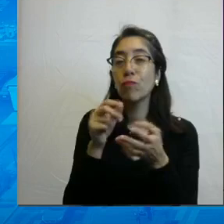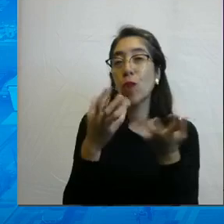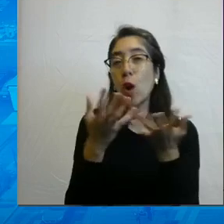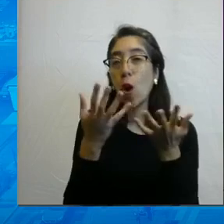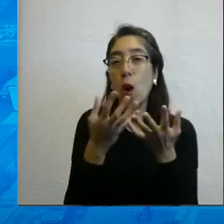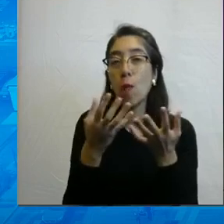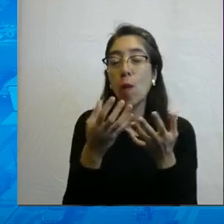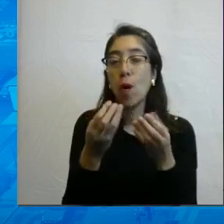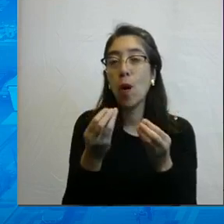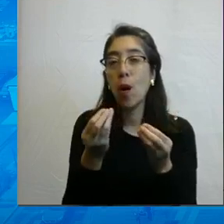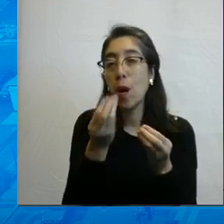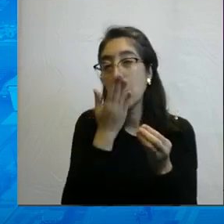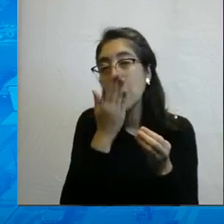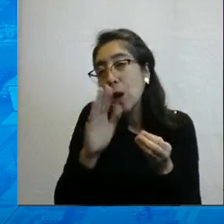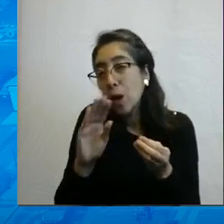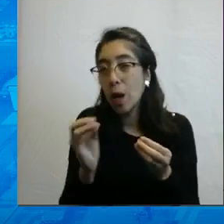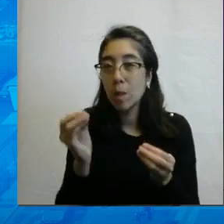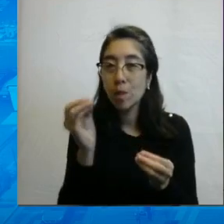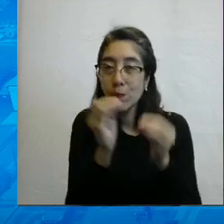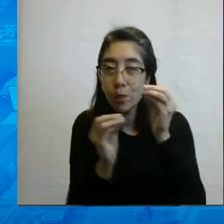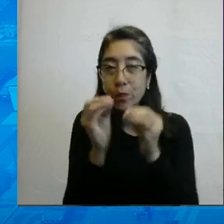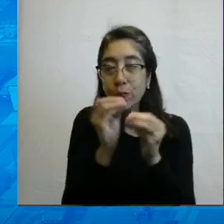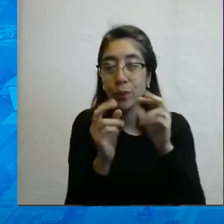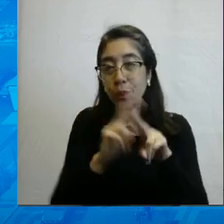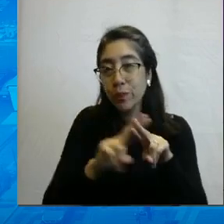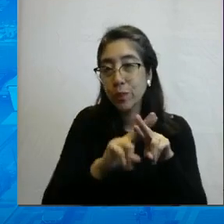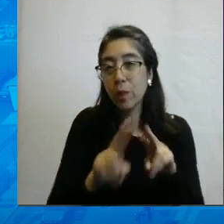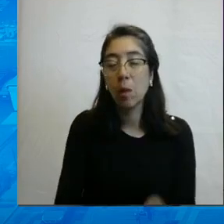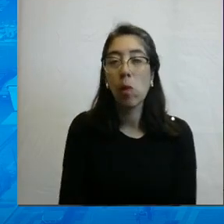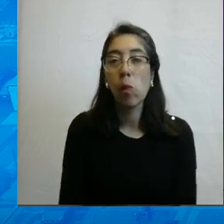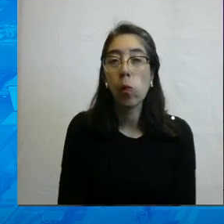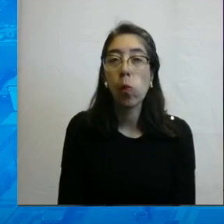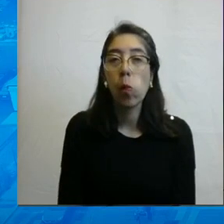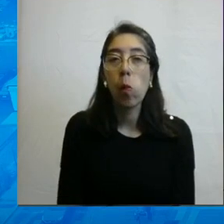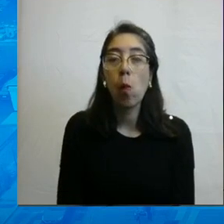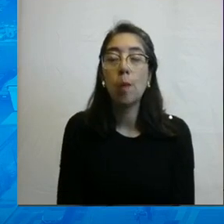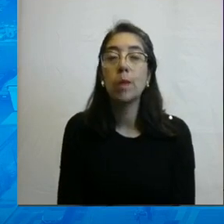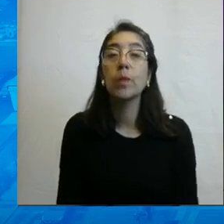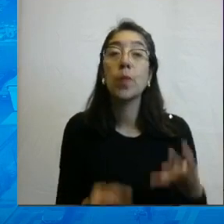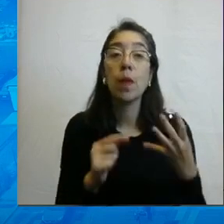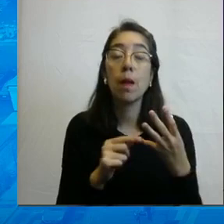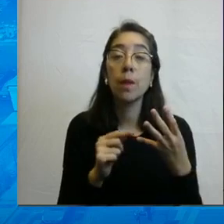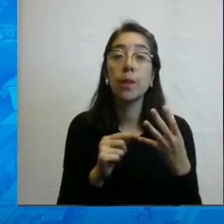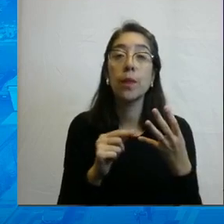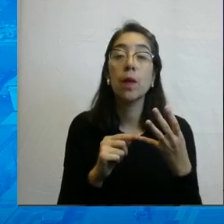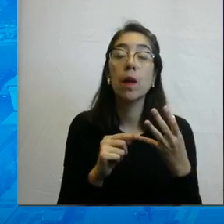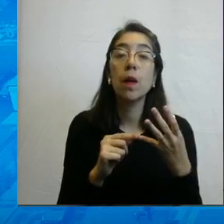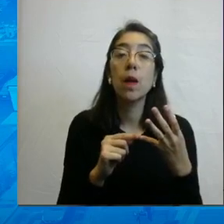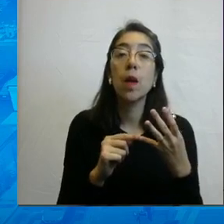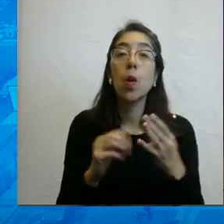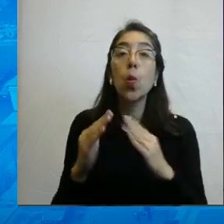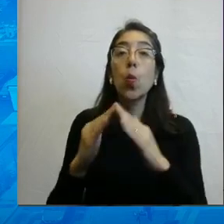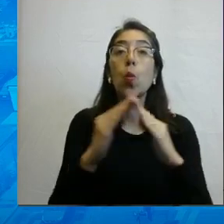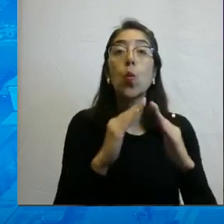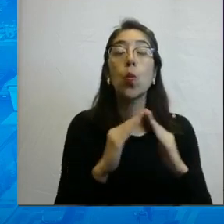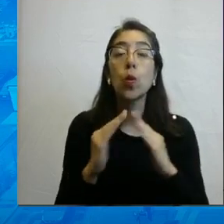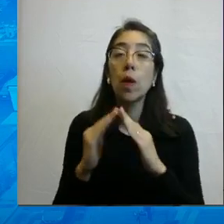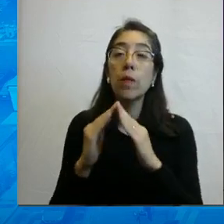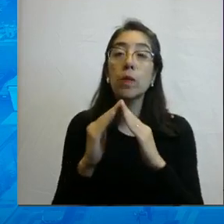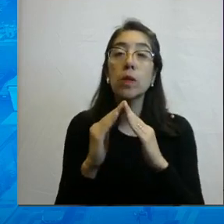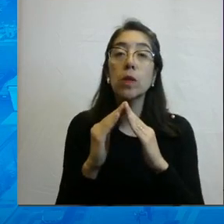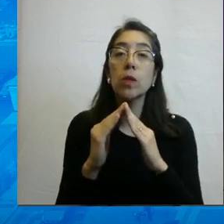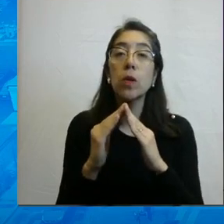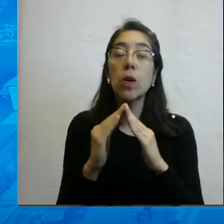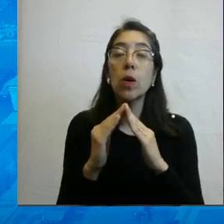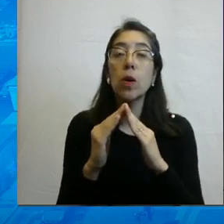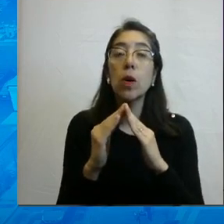a perder estando relativamente nuevas. En otro punto, la Junta de Vecinos de Los Talavera 1 pide ayuda municipal para la instalación